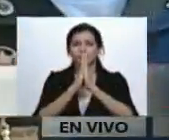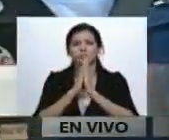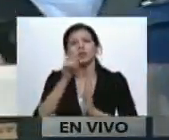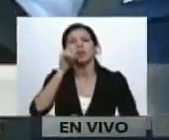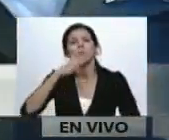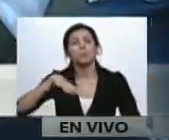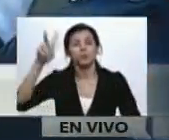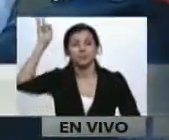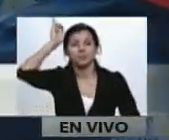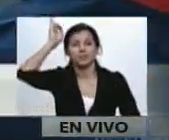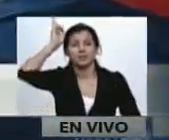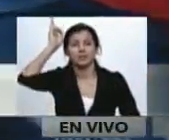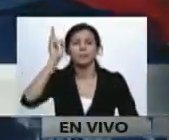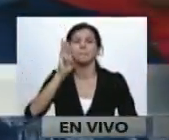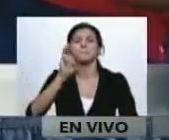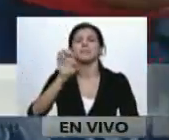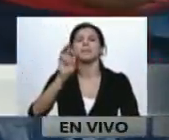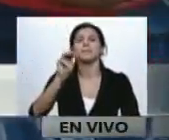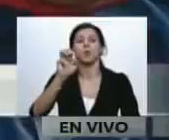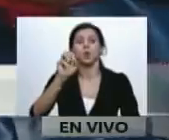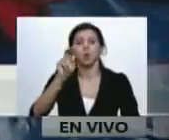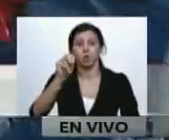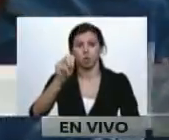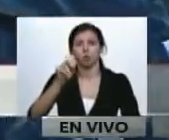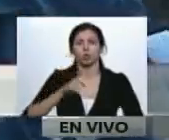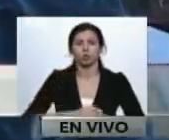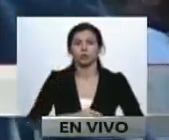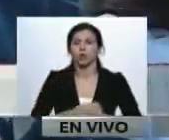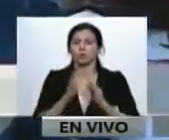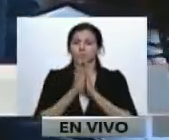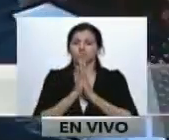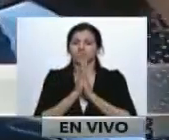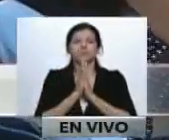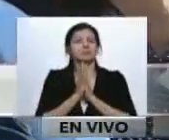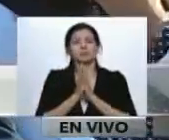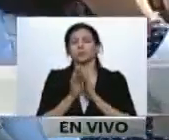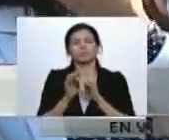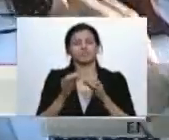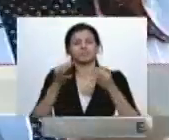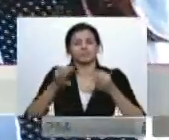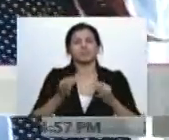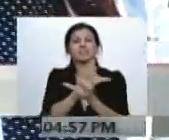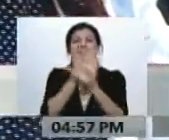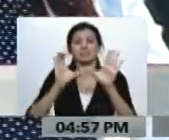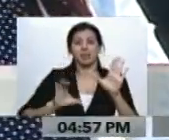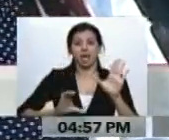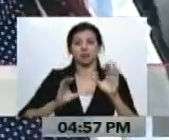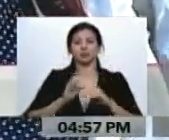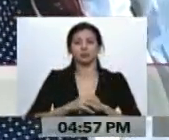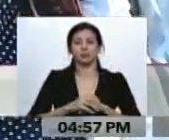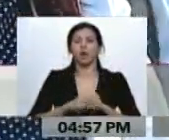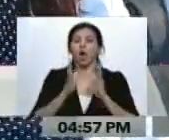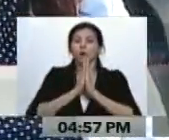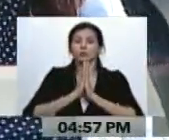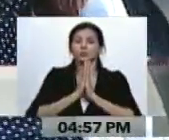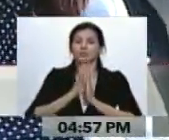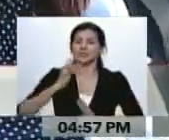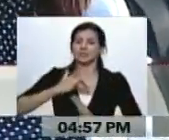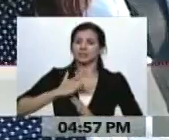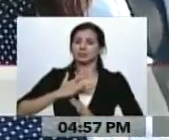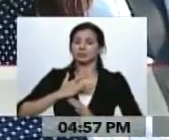pueblo indígena Pemón, una oración desde el sentido cristiano, una oración desde el